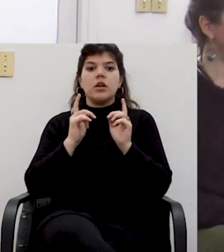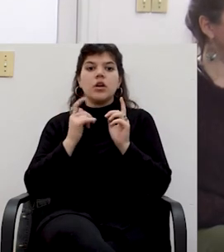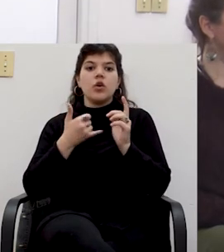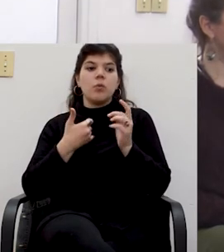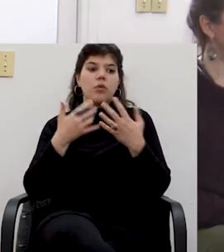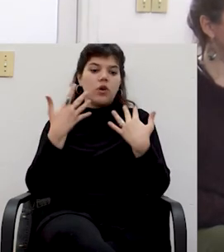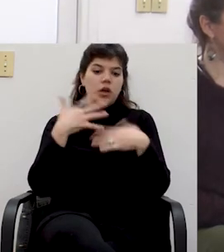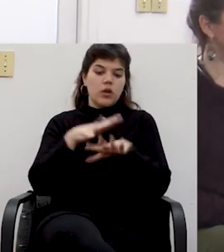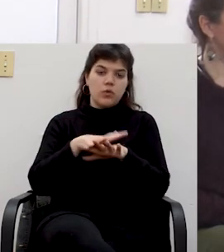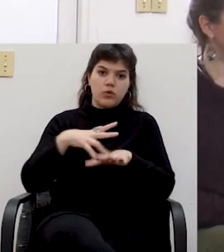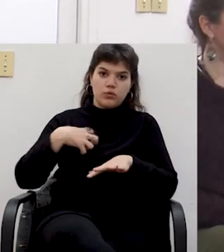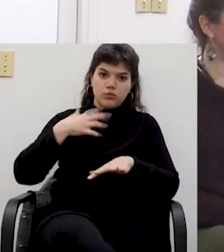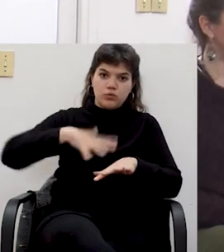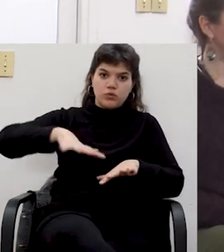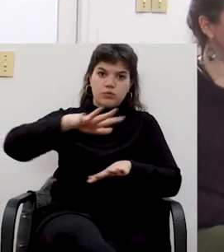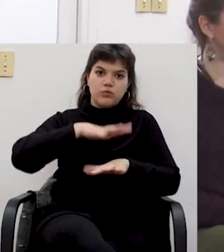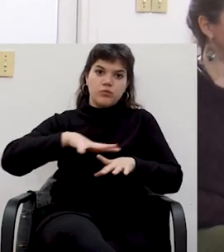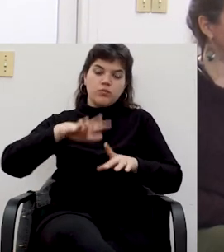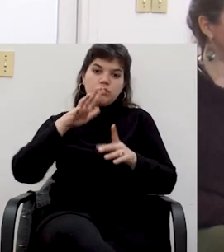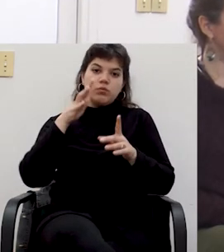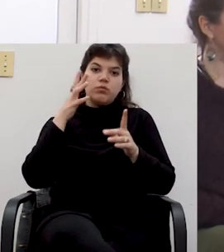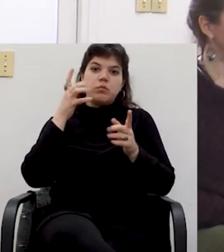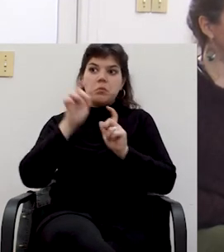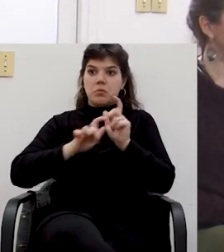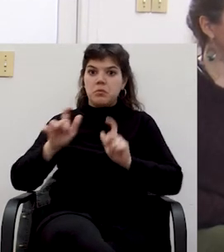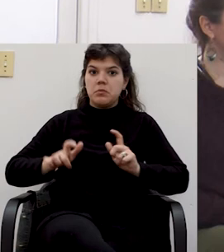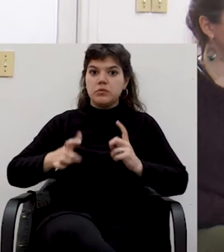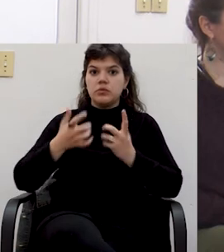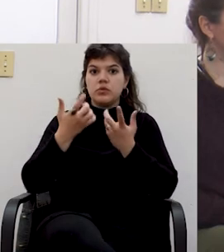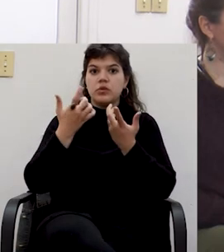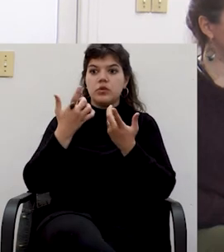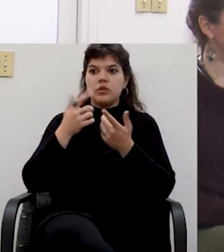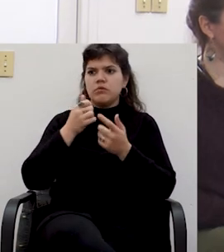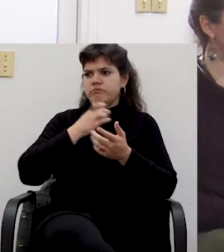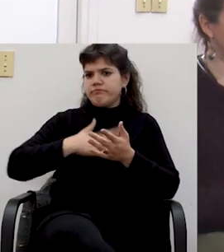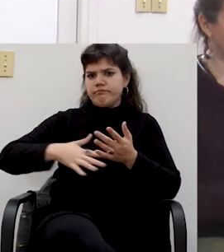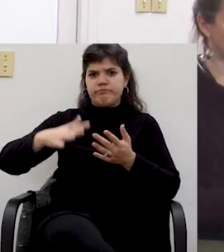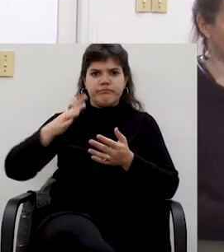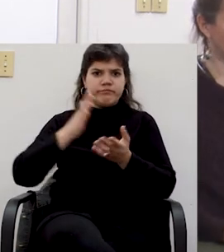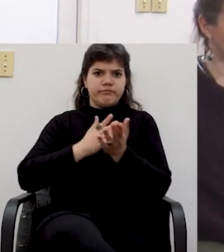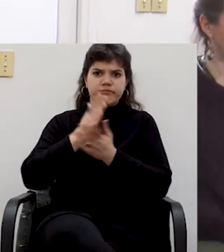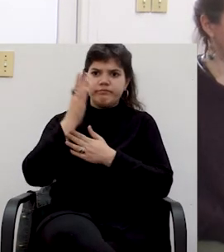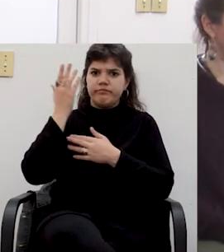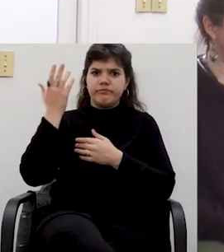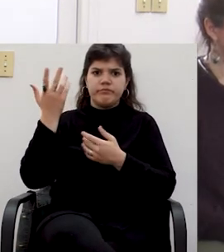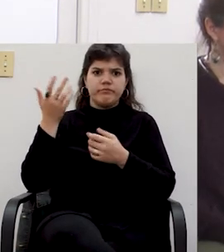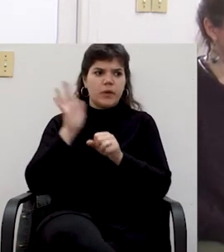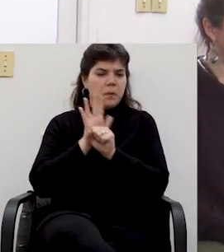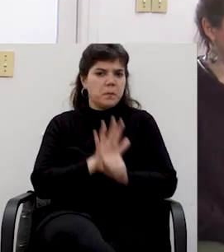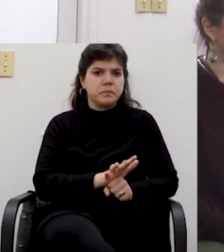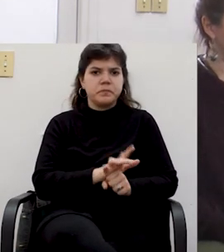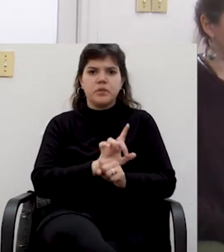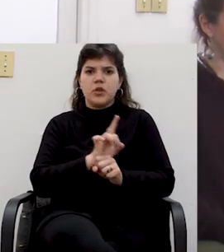inclusión social de personas que históricamente han estado vulnerados y han estado